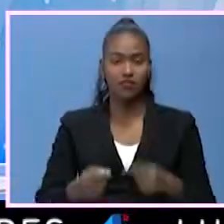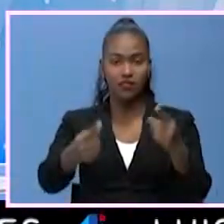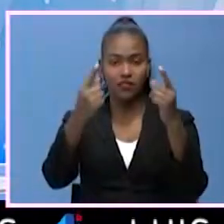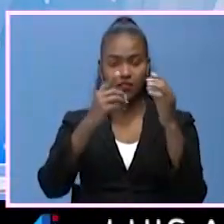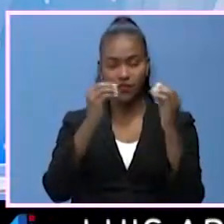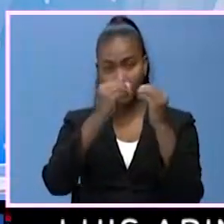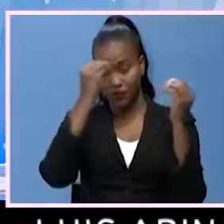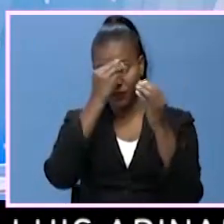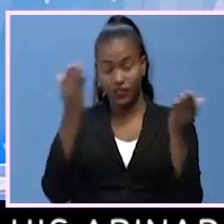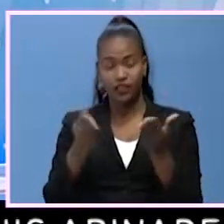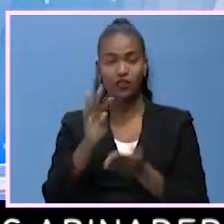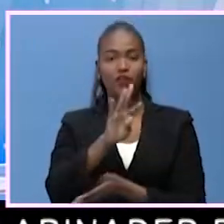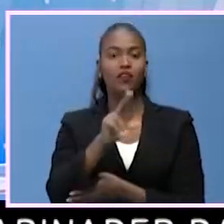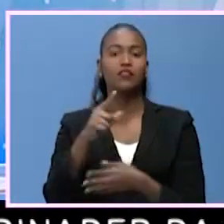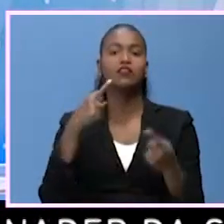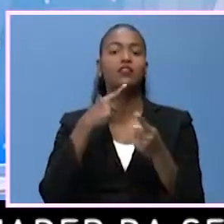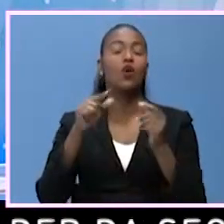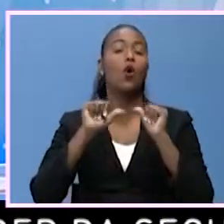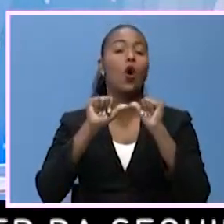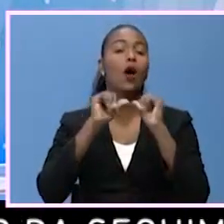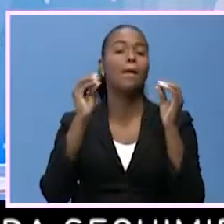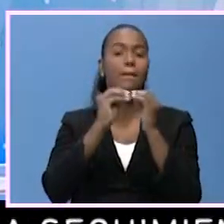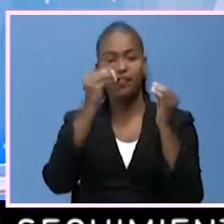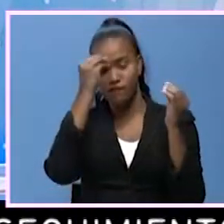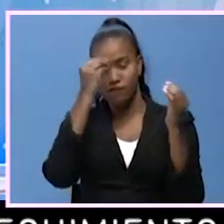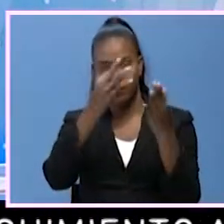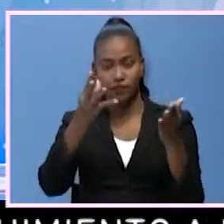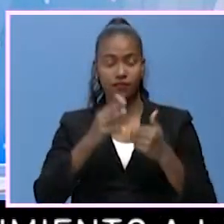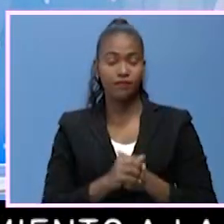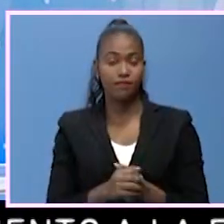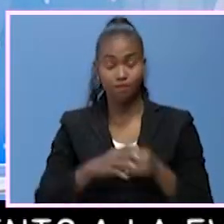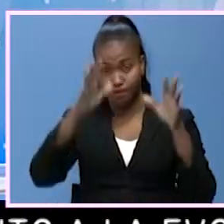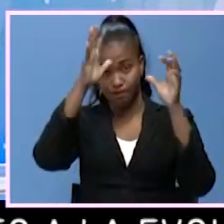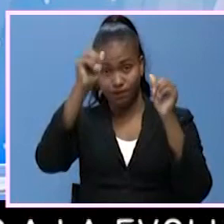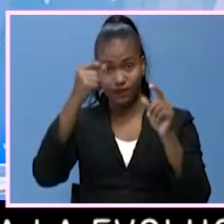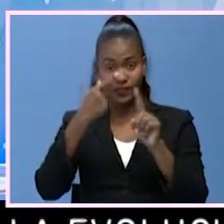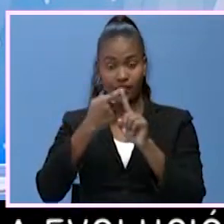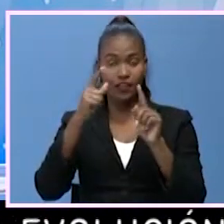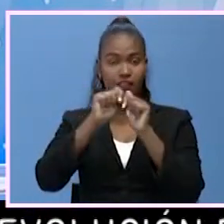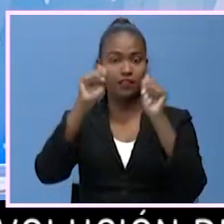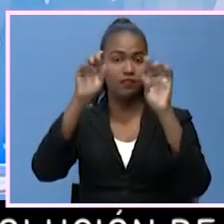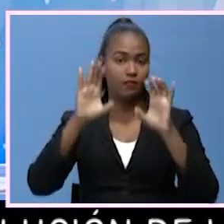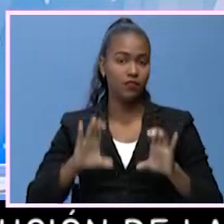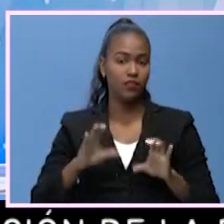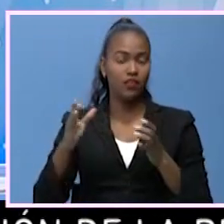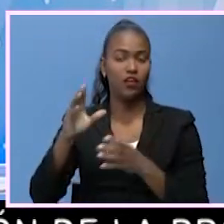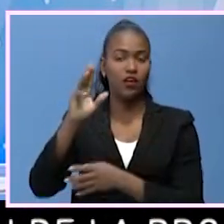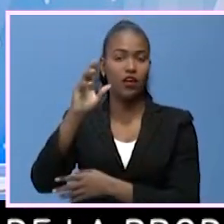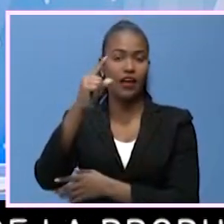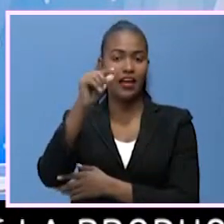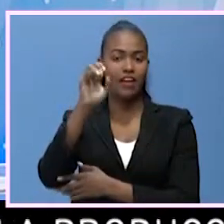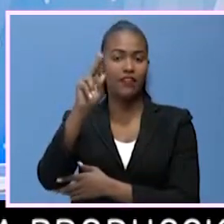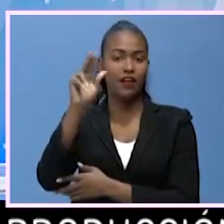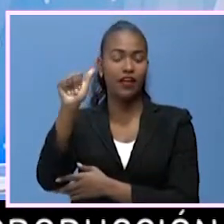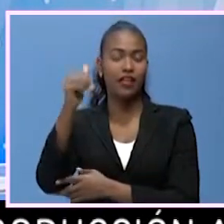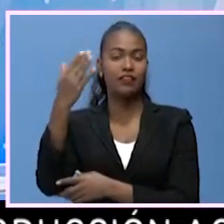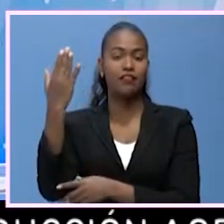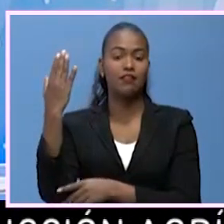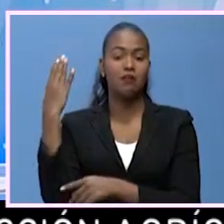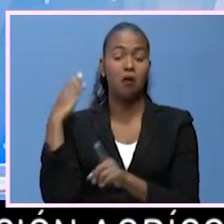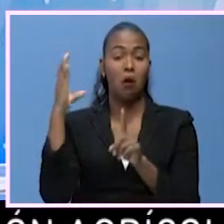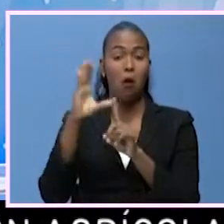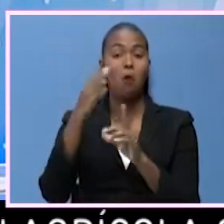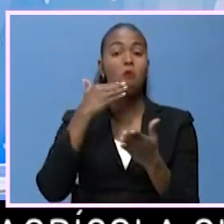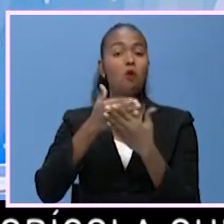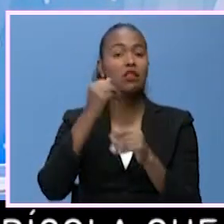Estamos de vuelta en 4RD Noticias. Continuamos con las informaciones. El presidente del Tribunal Constitucional, Milton Rey Guevara, definió como honrado el